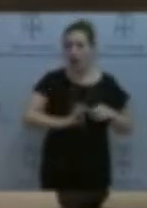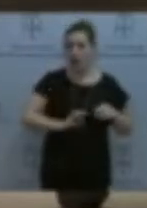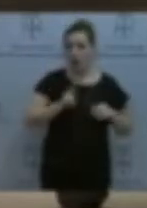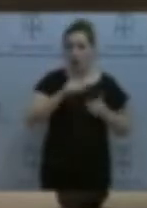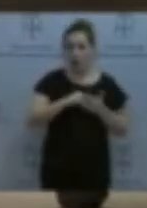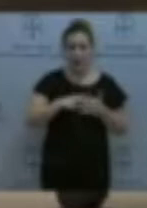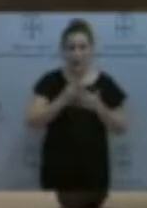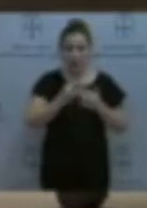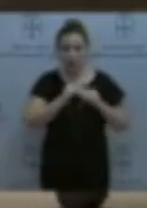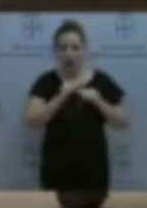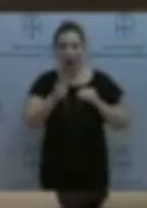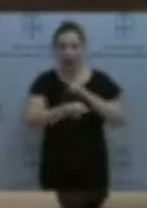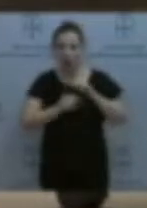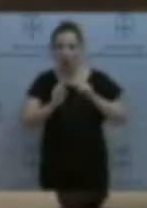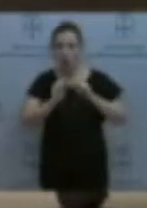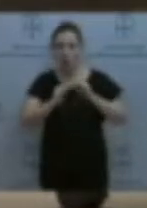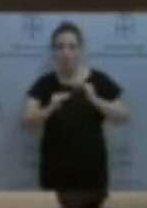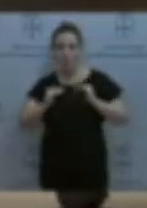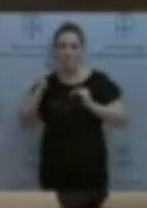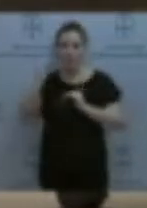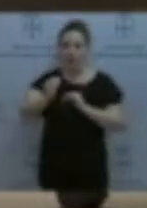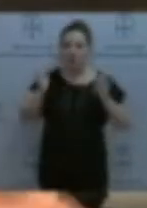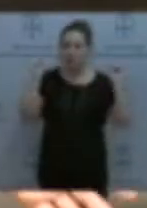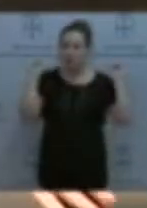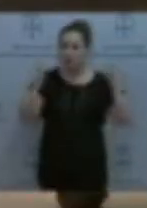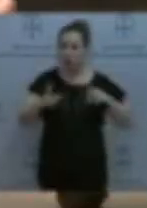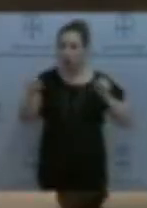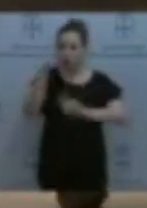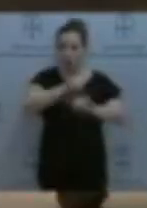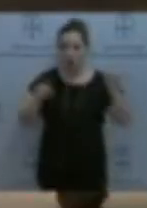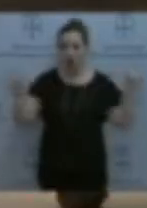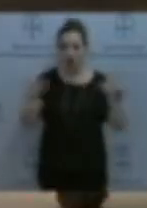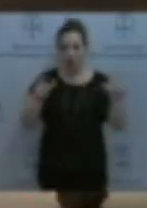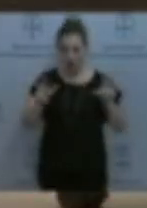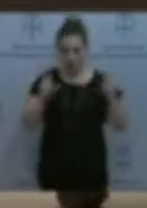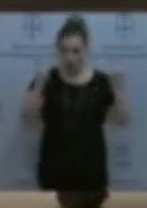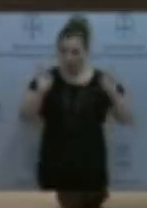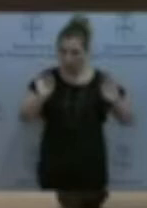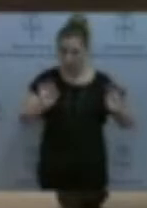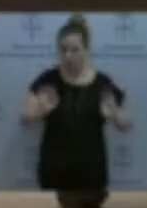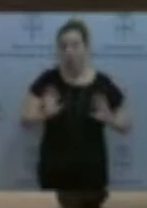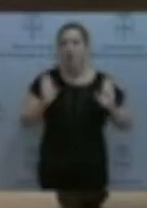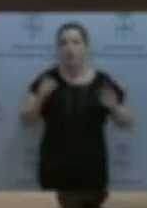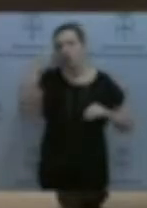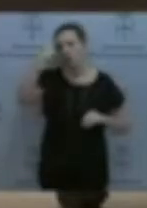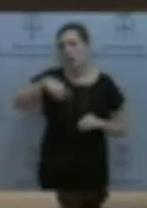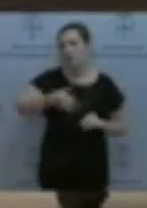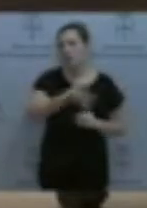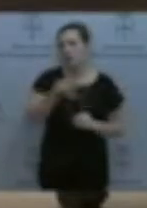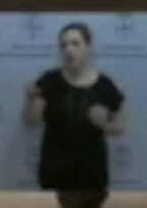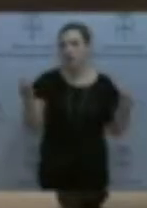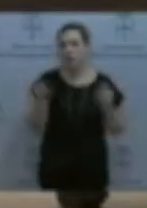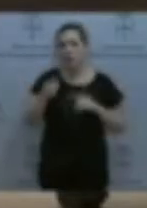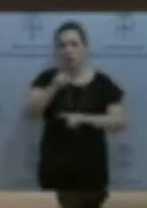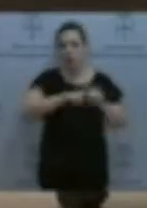que desató todas las alarmas acerca de la cuestión de los suministros. Pero sabemos perfectamente que ese no es el problema, no es un problema coyuntural. Mañana vamos